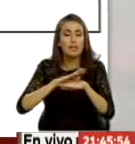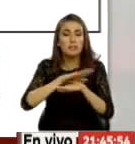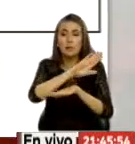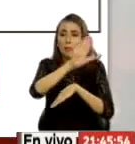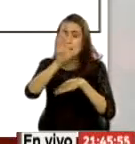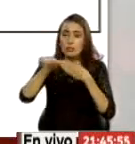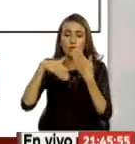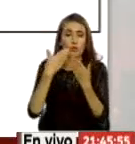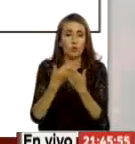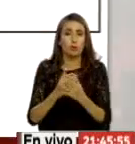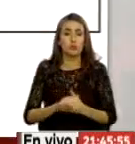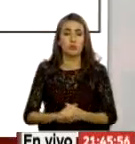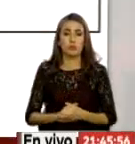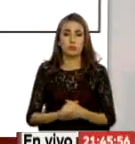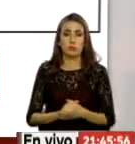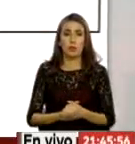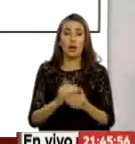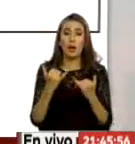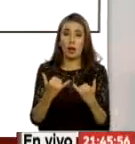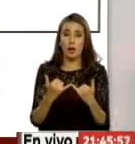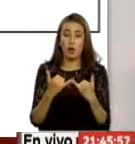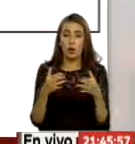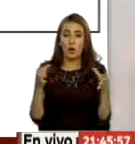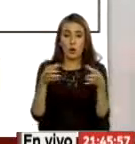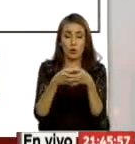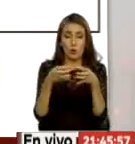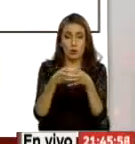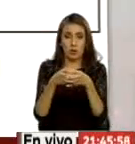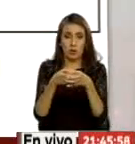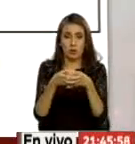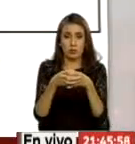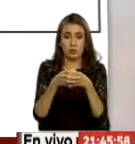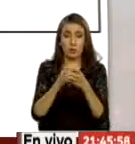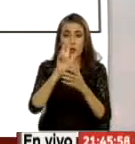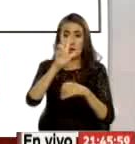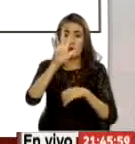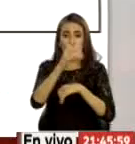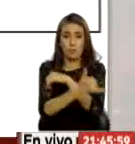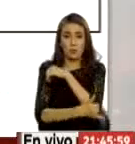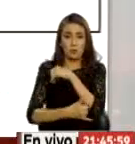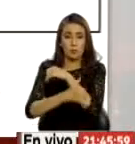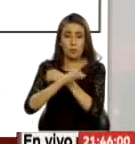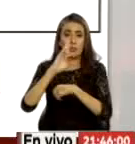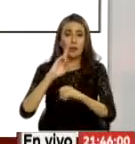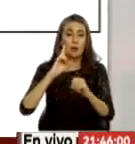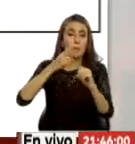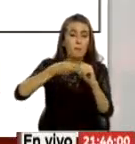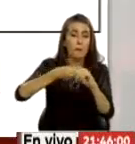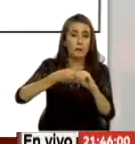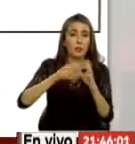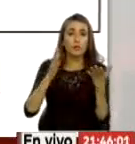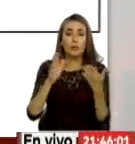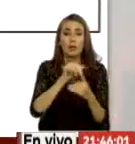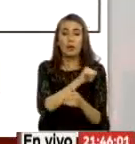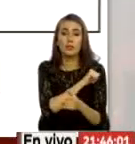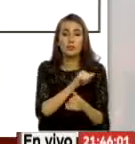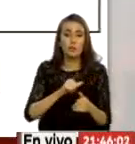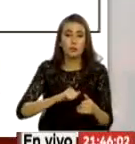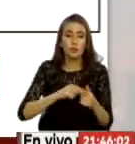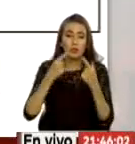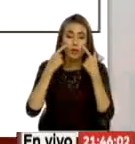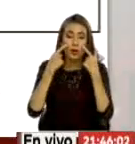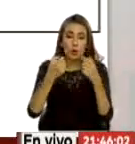quienes son parte de la cúpula del movimiento, pues que repongan sus actitudes y pongámonos